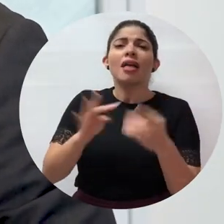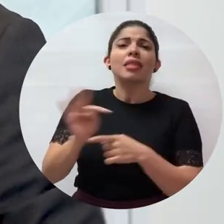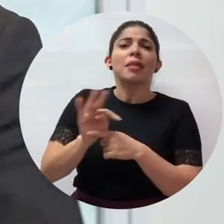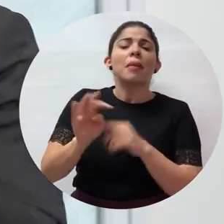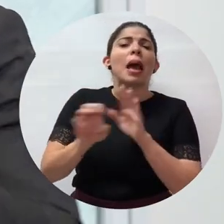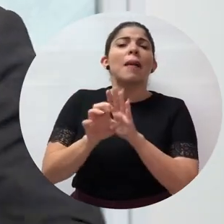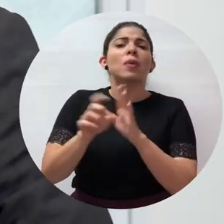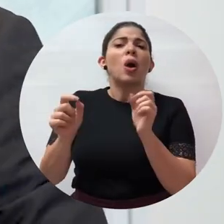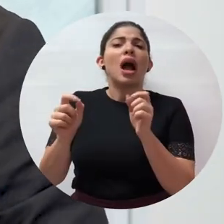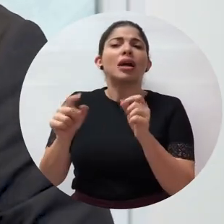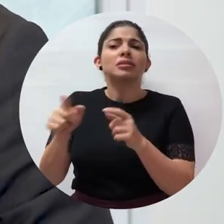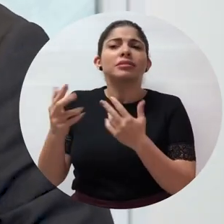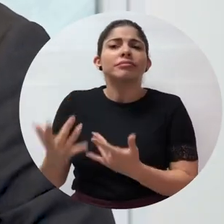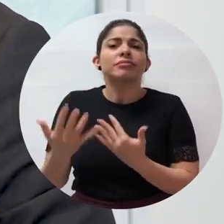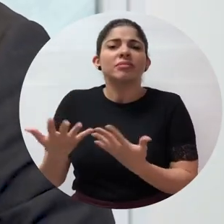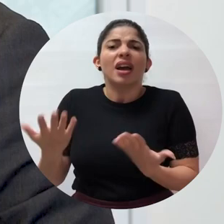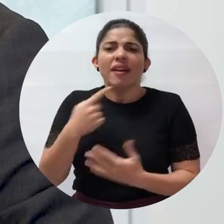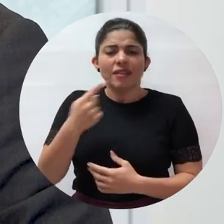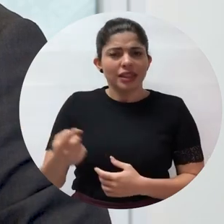esperando un tratamiento, por ejemplo, de cáncer?